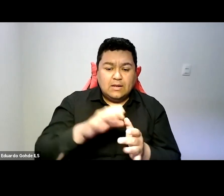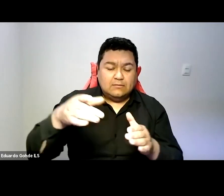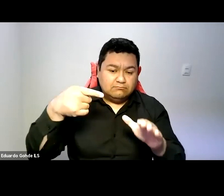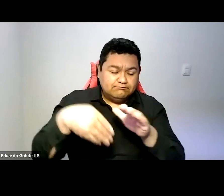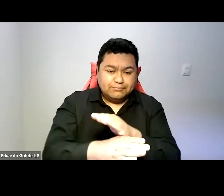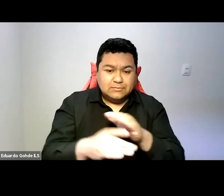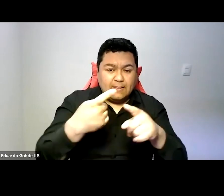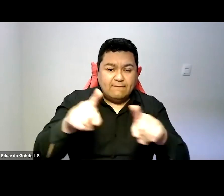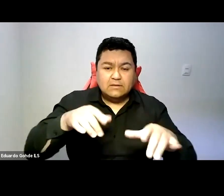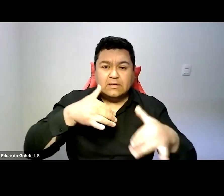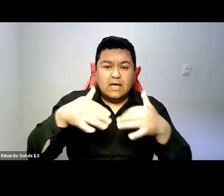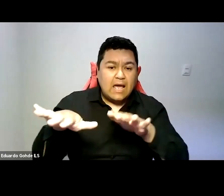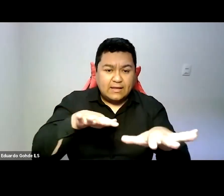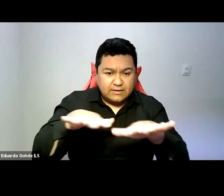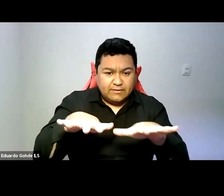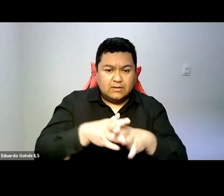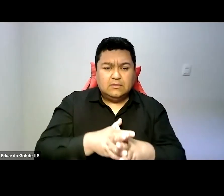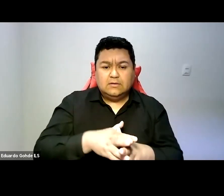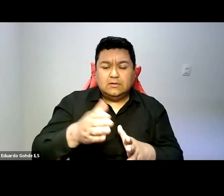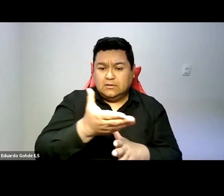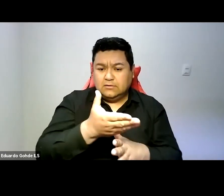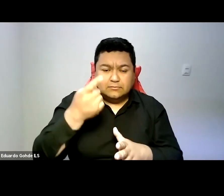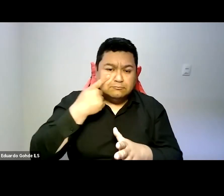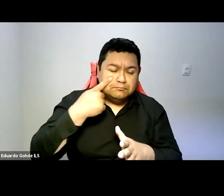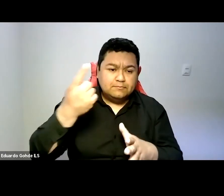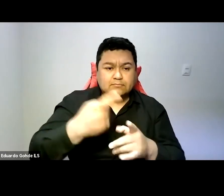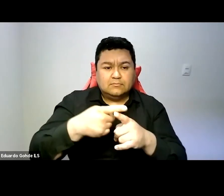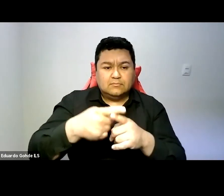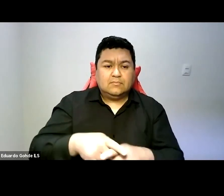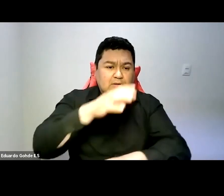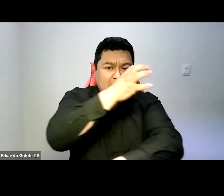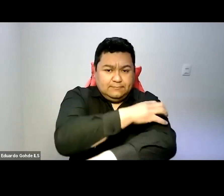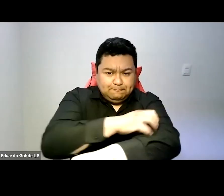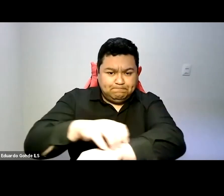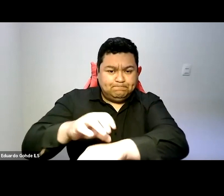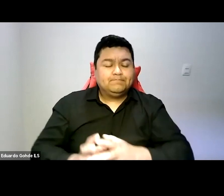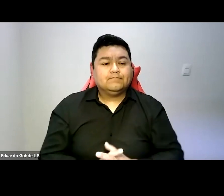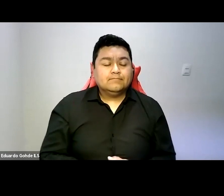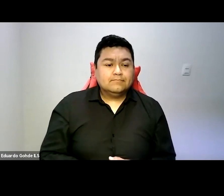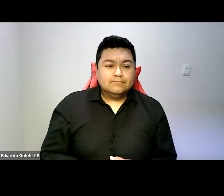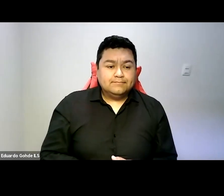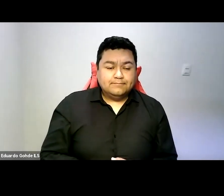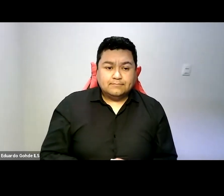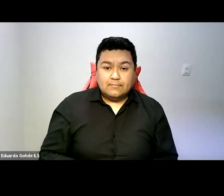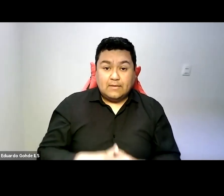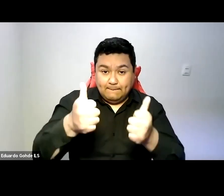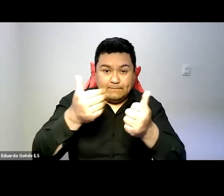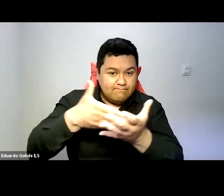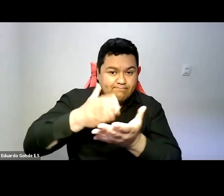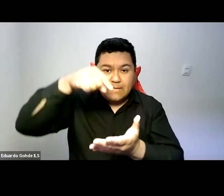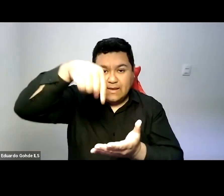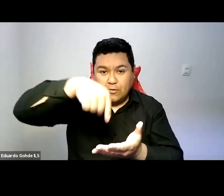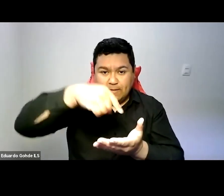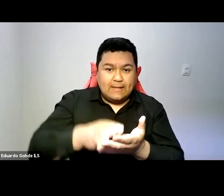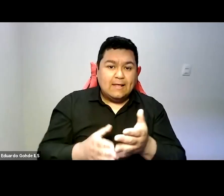actividades que se realizan a través de todo el país. Vamos entonces a lo que hoy día nos convoca, esta conferencia